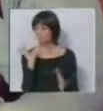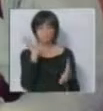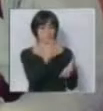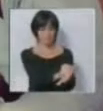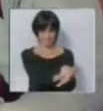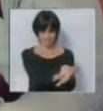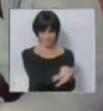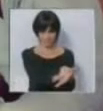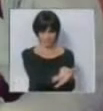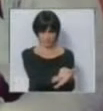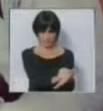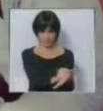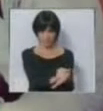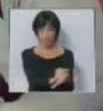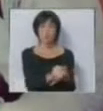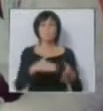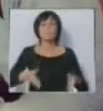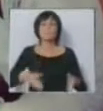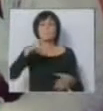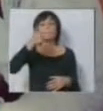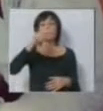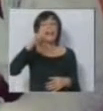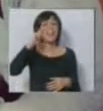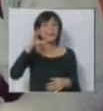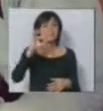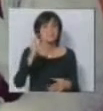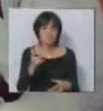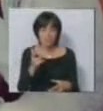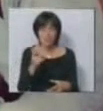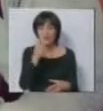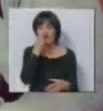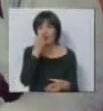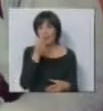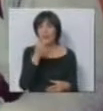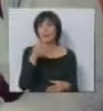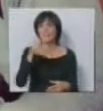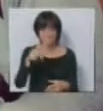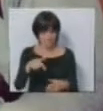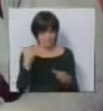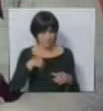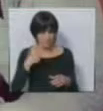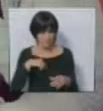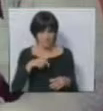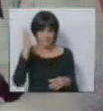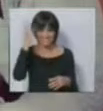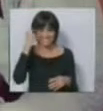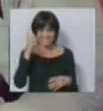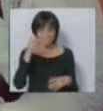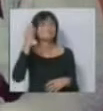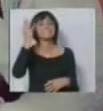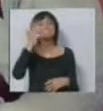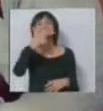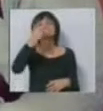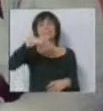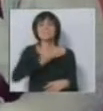reservado el Sansuit, el Palacio Sansuit en San Isidro. Para en fiesta. San Fernando, perdón. Ah, ¿en San Fernando? ¿Acá? En San Fernando. ¿Una fiesta de cumpleaños, alguien, una